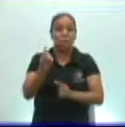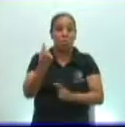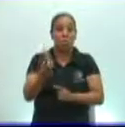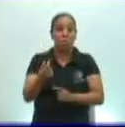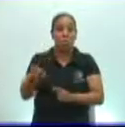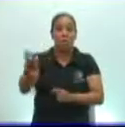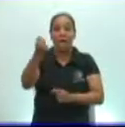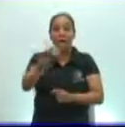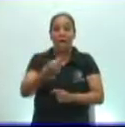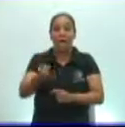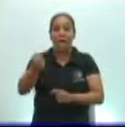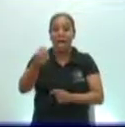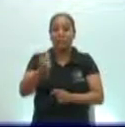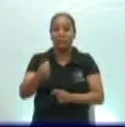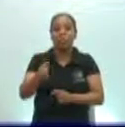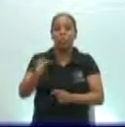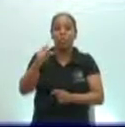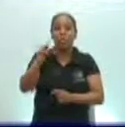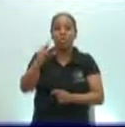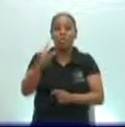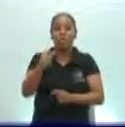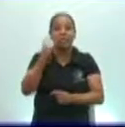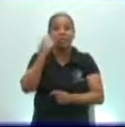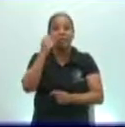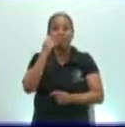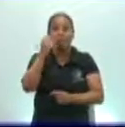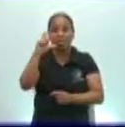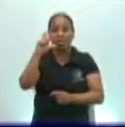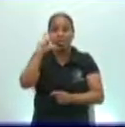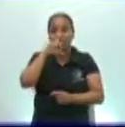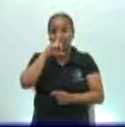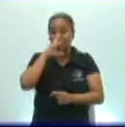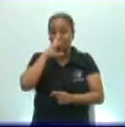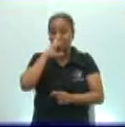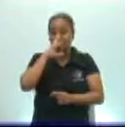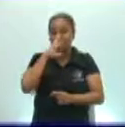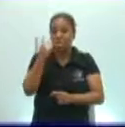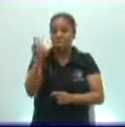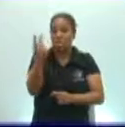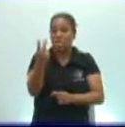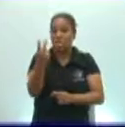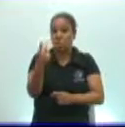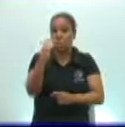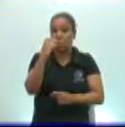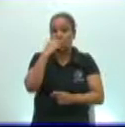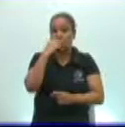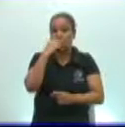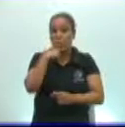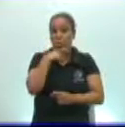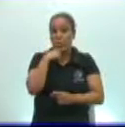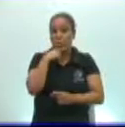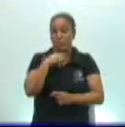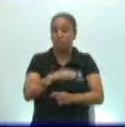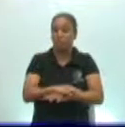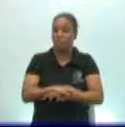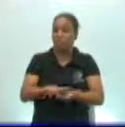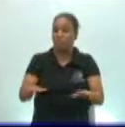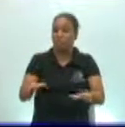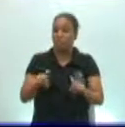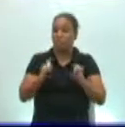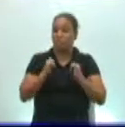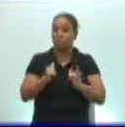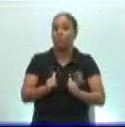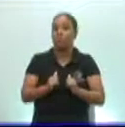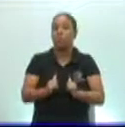2 átomos de oxígeno. Fíjense que estoy hablando ya de la información cualitativa que nos indica